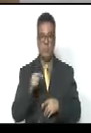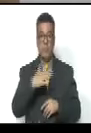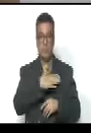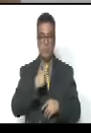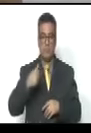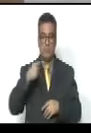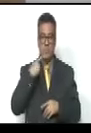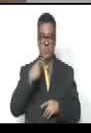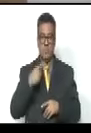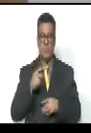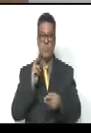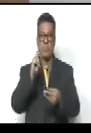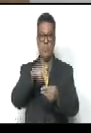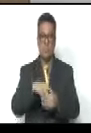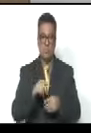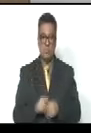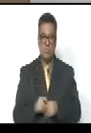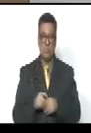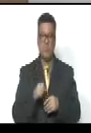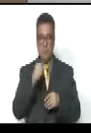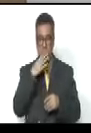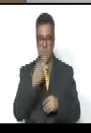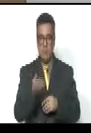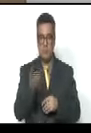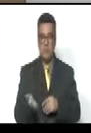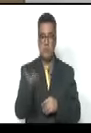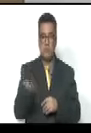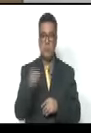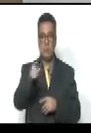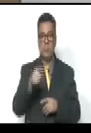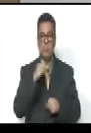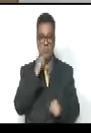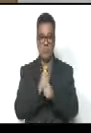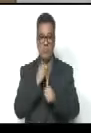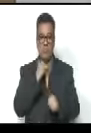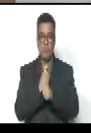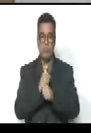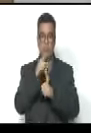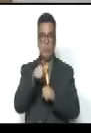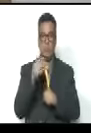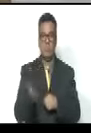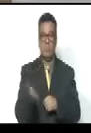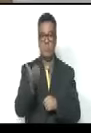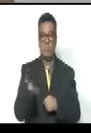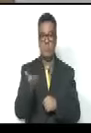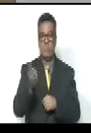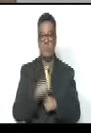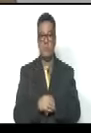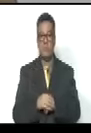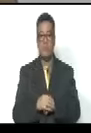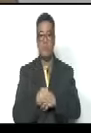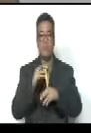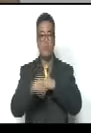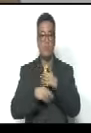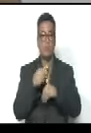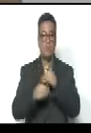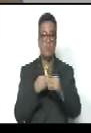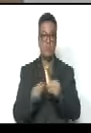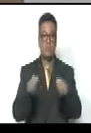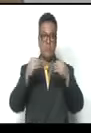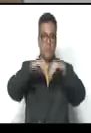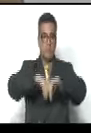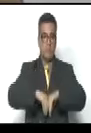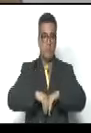quisieran aportar su grano de arena en un trabajo fundamental derivado de los